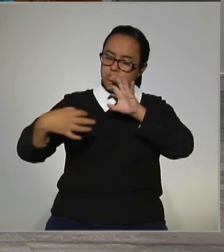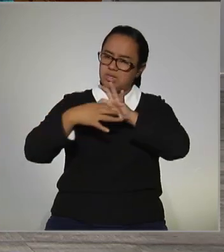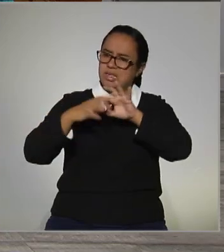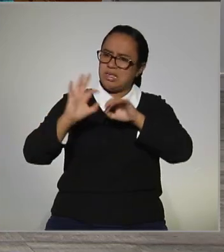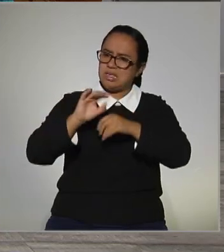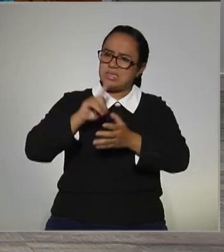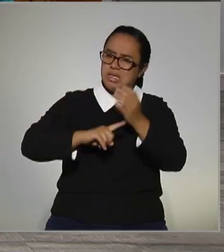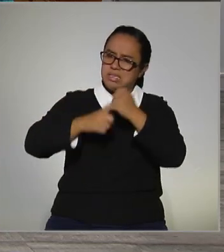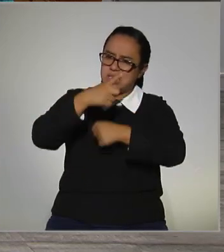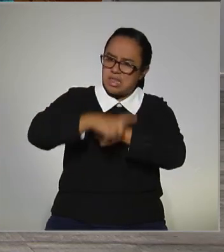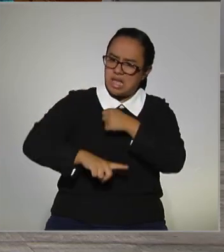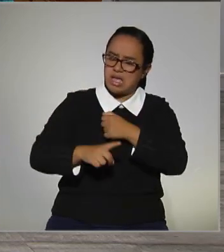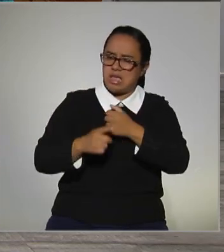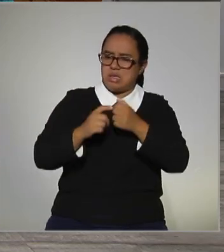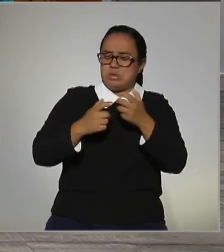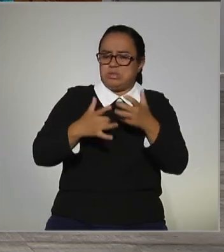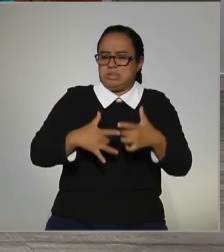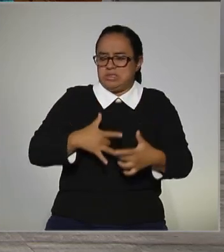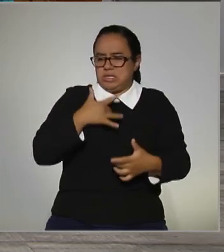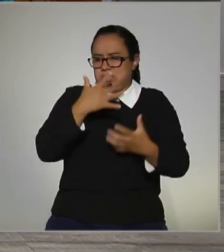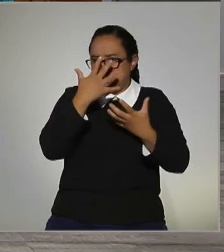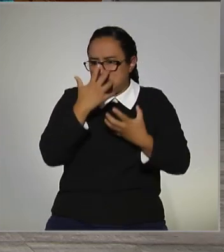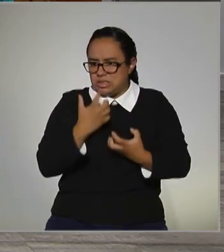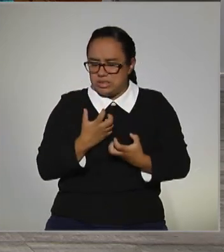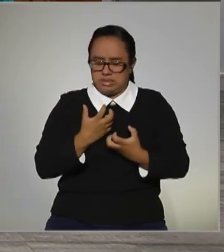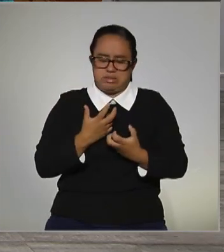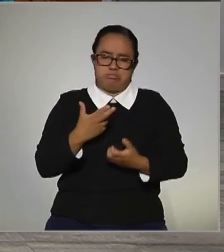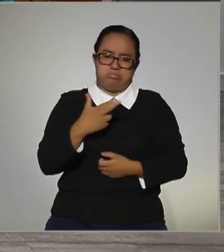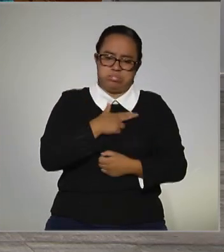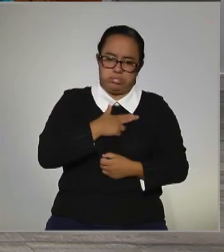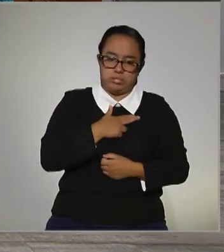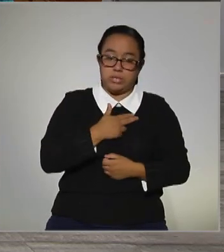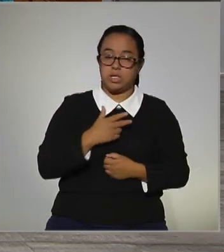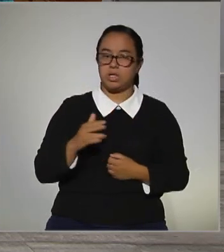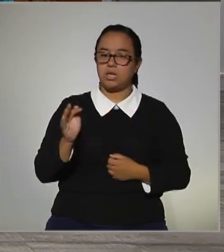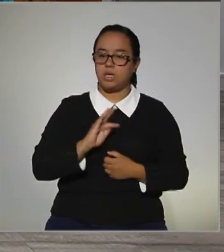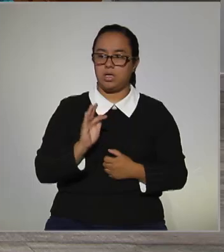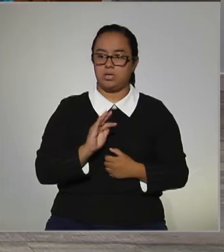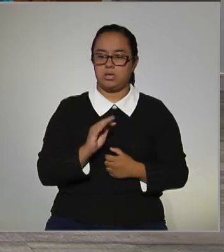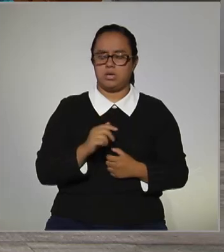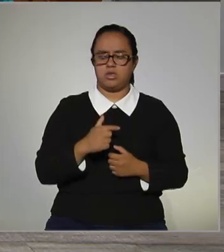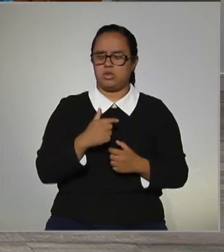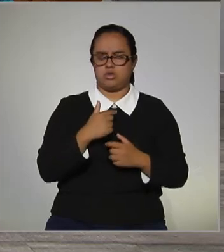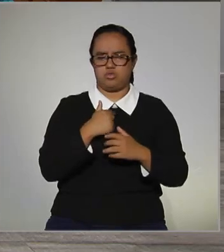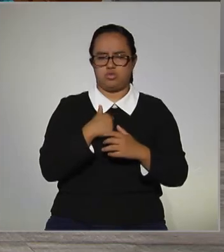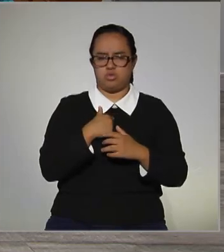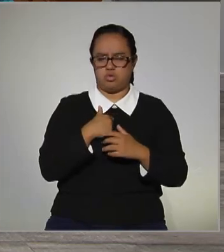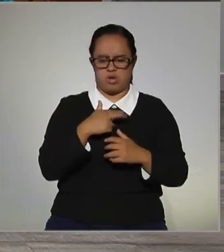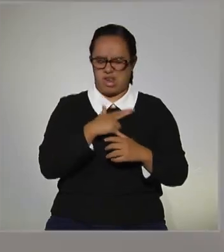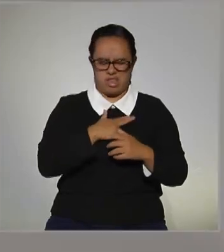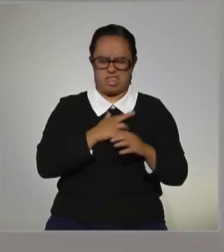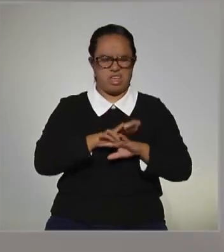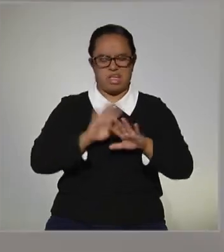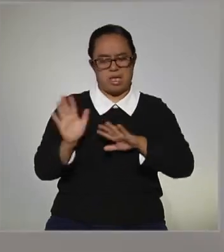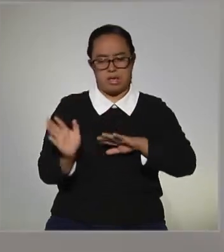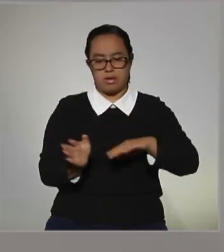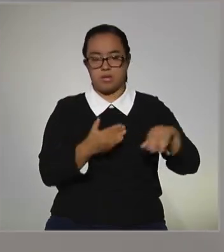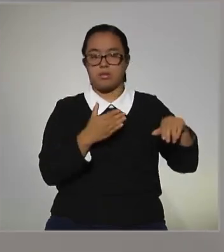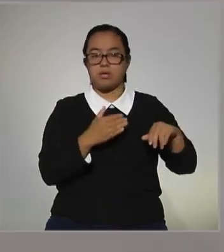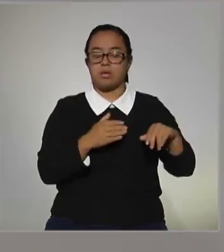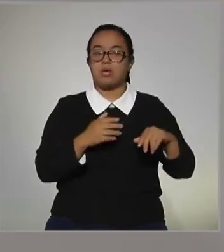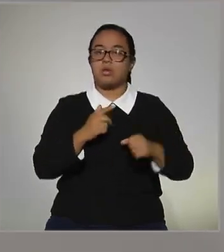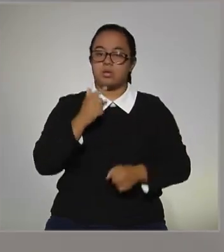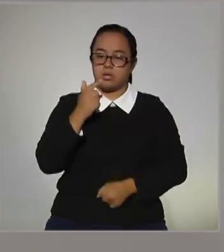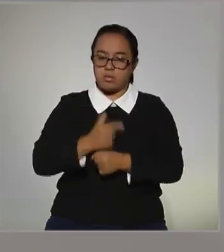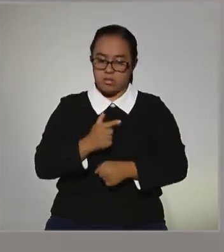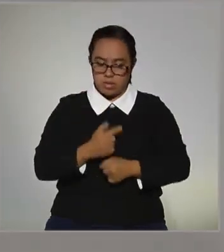dañado, se puede haber lastimado, se puede haber fracturado, y uno sí puede pasar a otra cosa y no se queda en la herida nada más, y da cuenta de